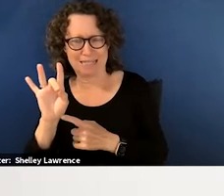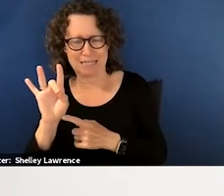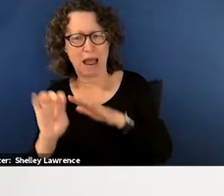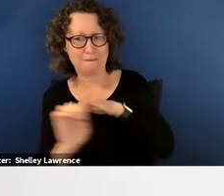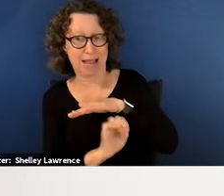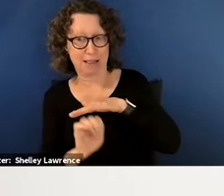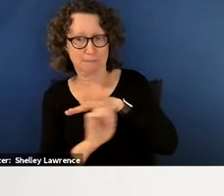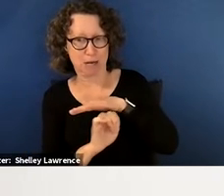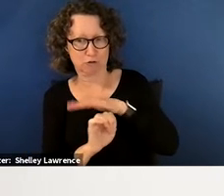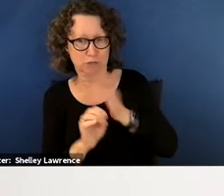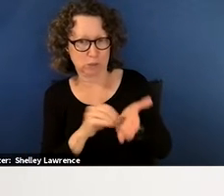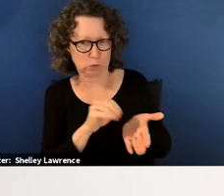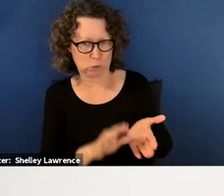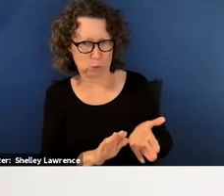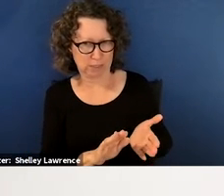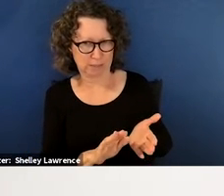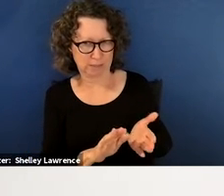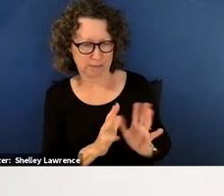43, 48.